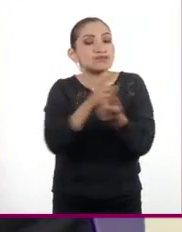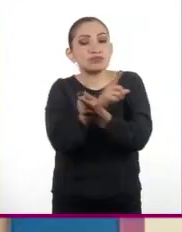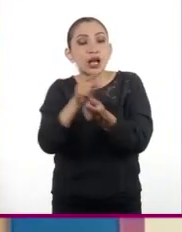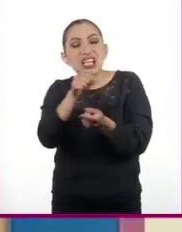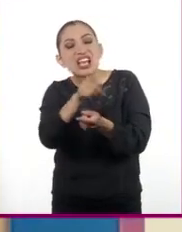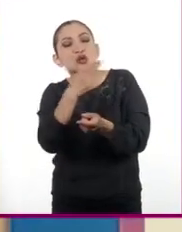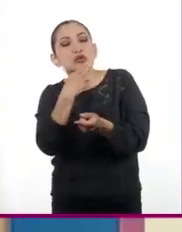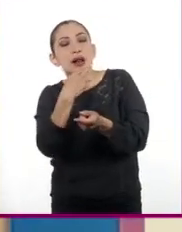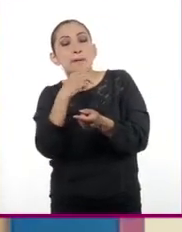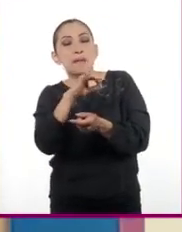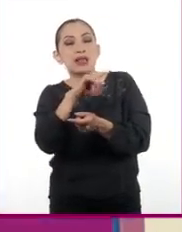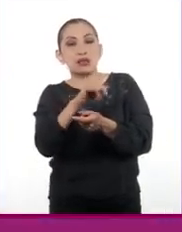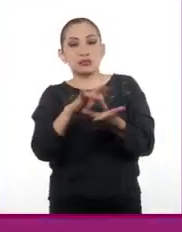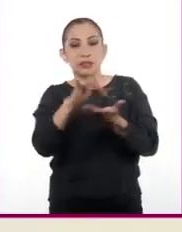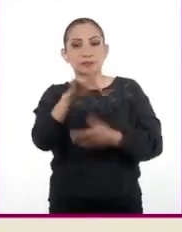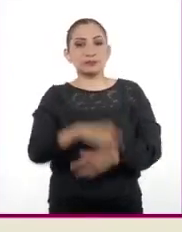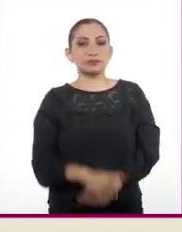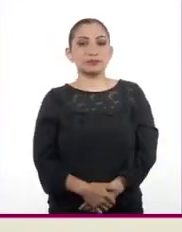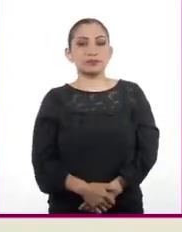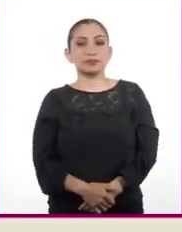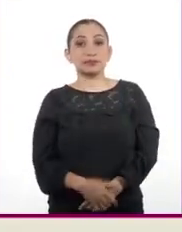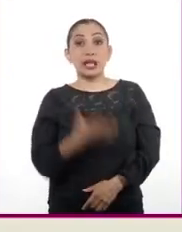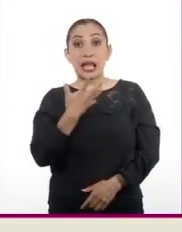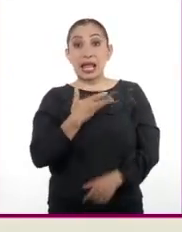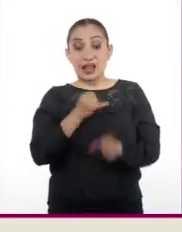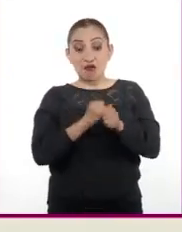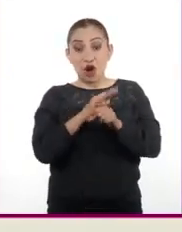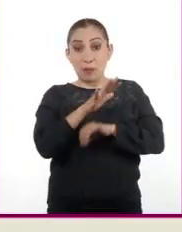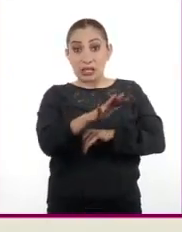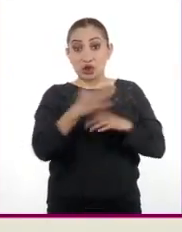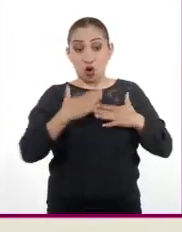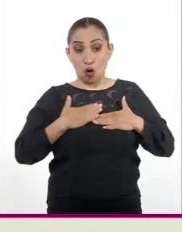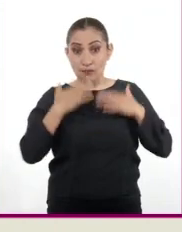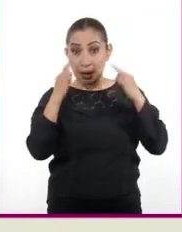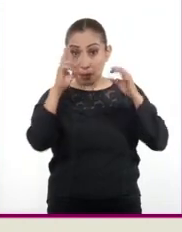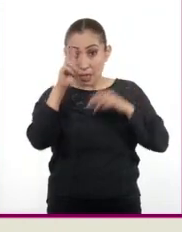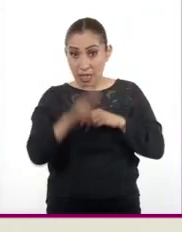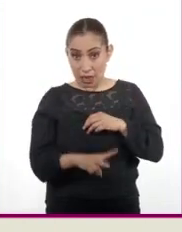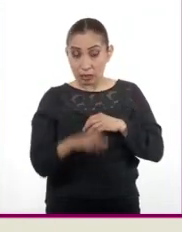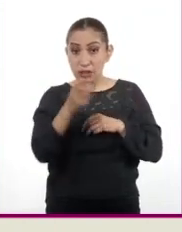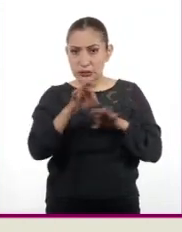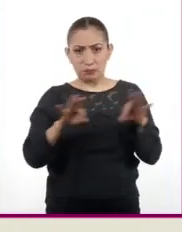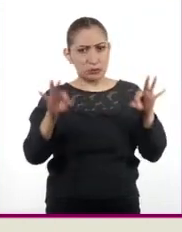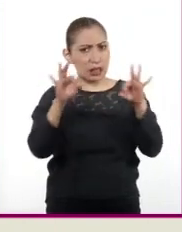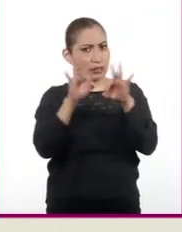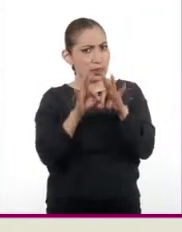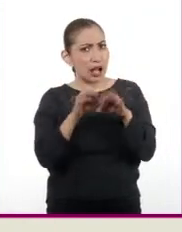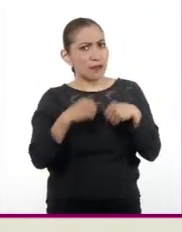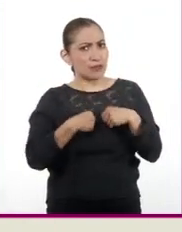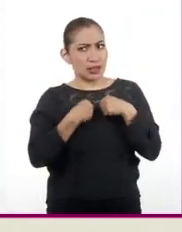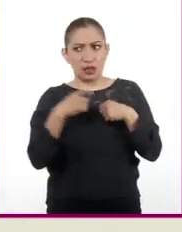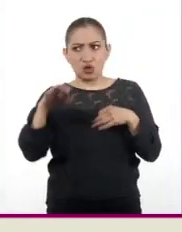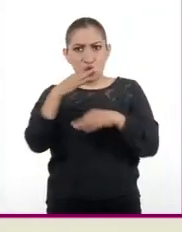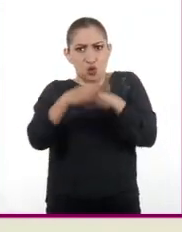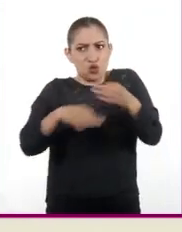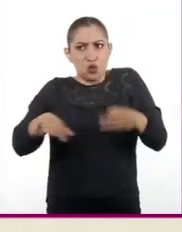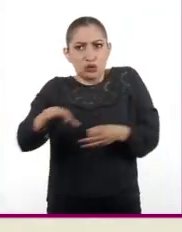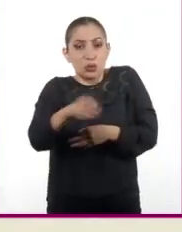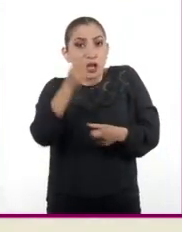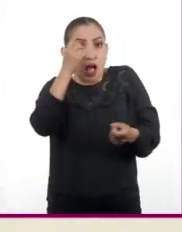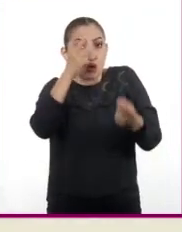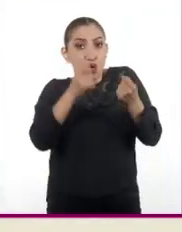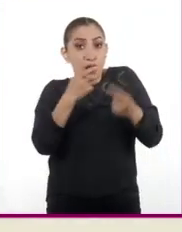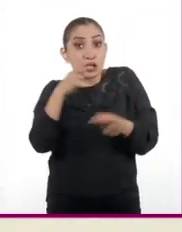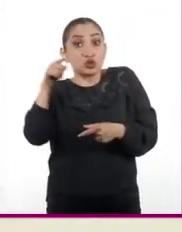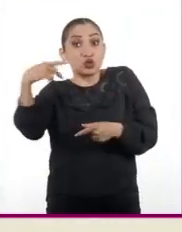medios. Muchas gracias. Contar con información confiable y veraz es muy importante en la vida de las personas, pues algunas